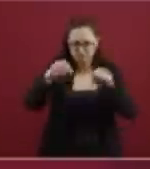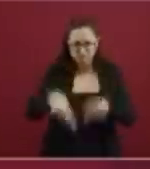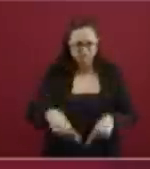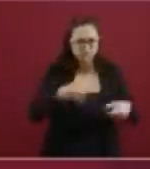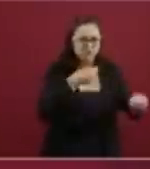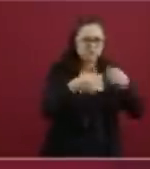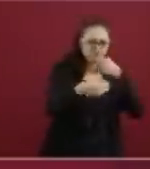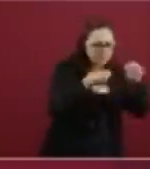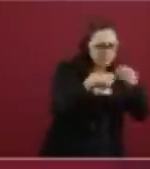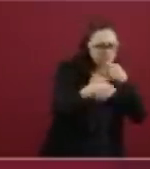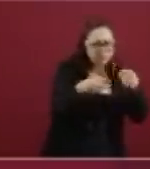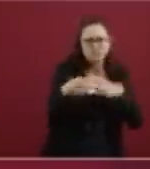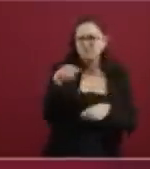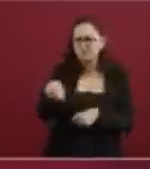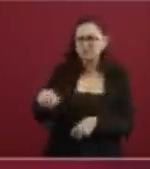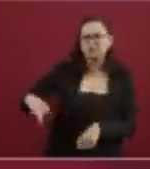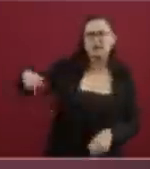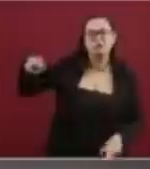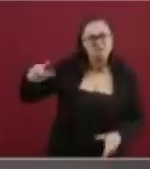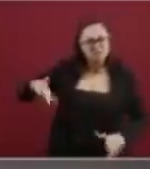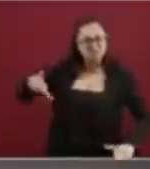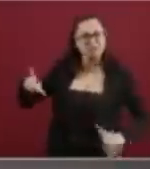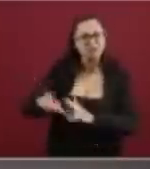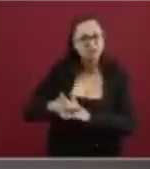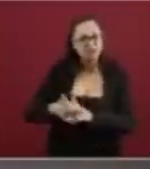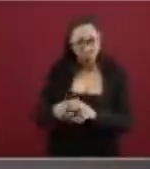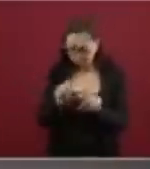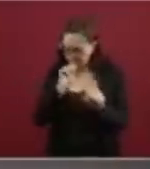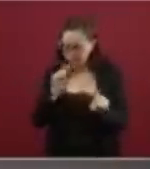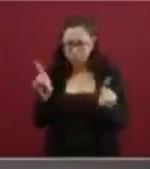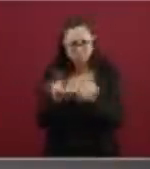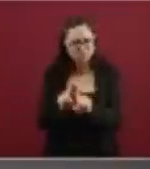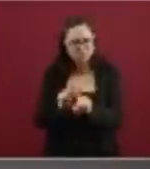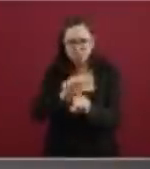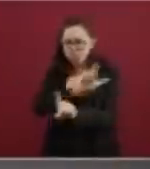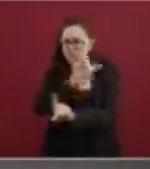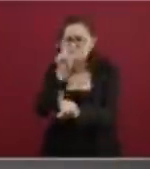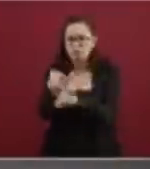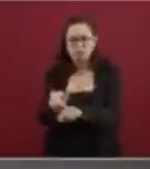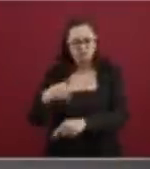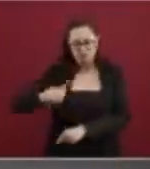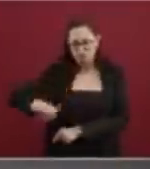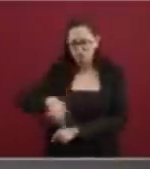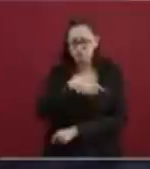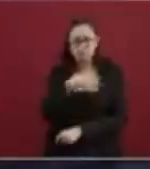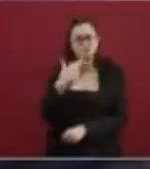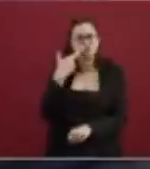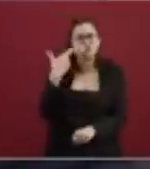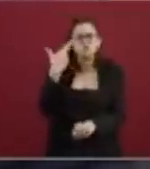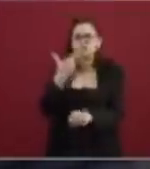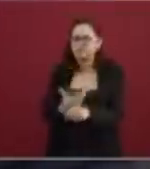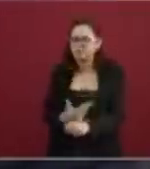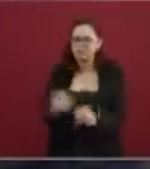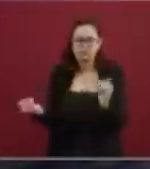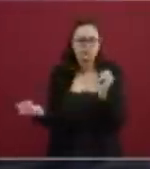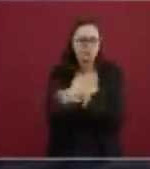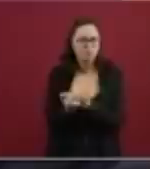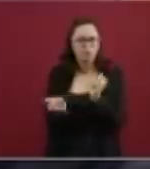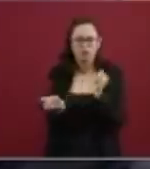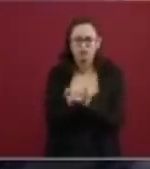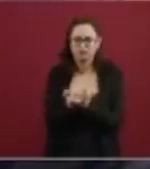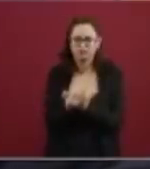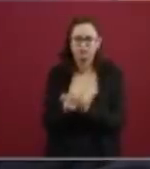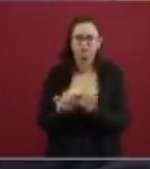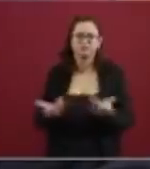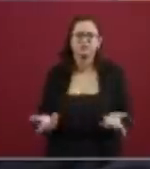se da a quienes están amenazados de muerte, y es nuestra responsabilidad. Claro, hay que